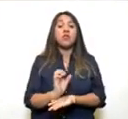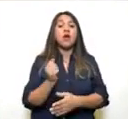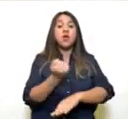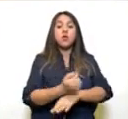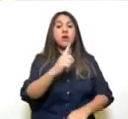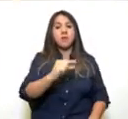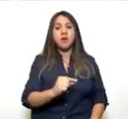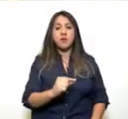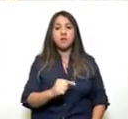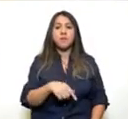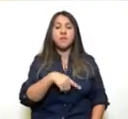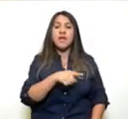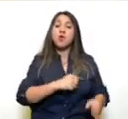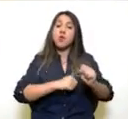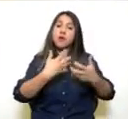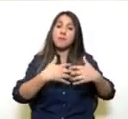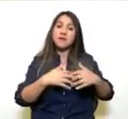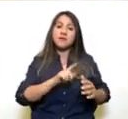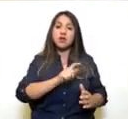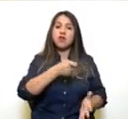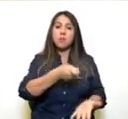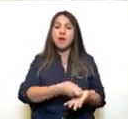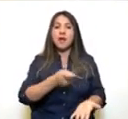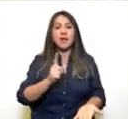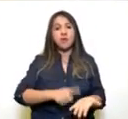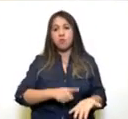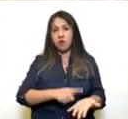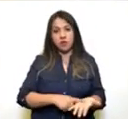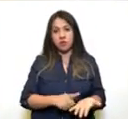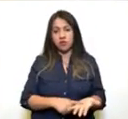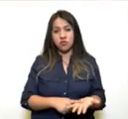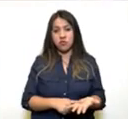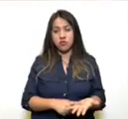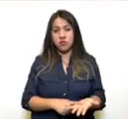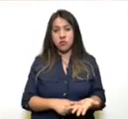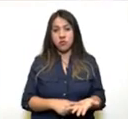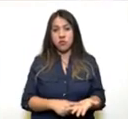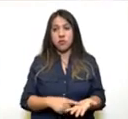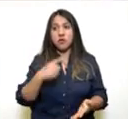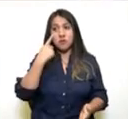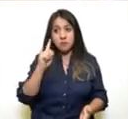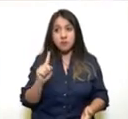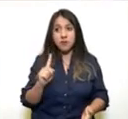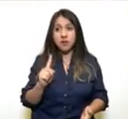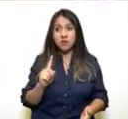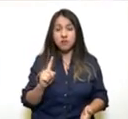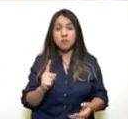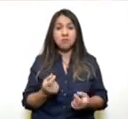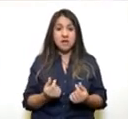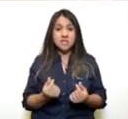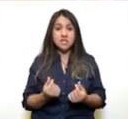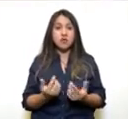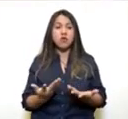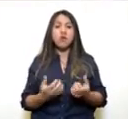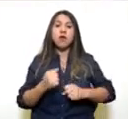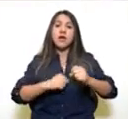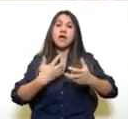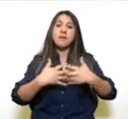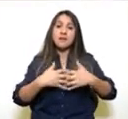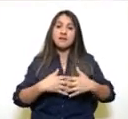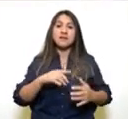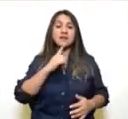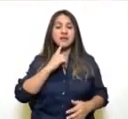que no factura que no paga impuestos pero son como una empresa porque tienen